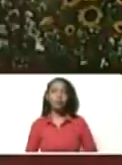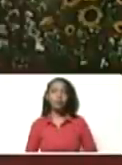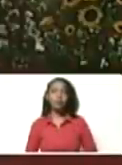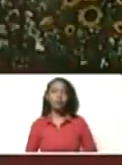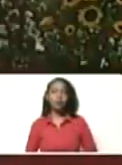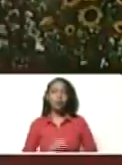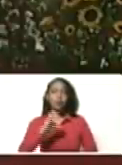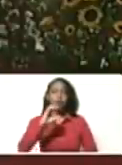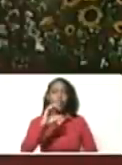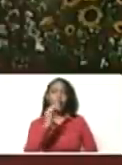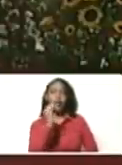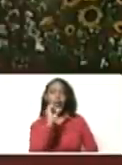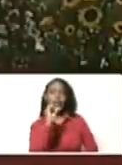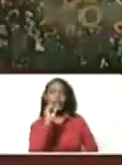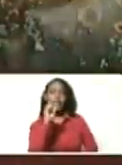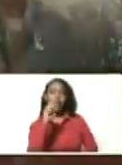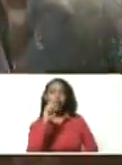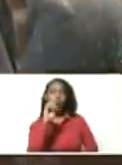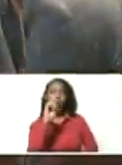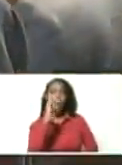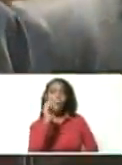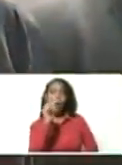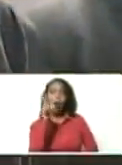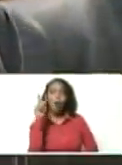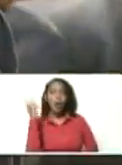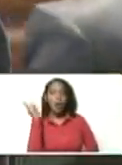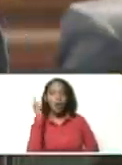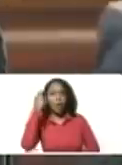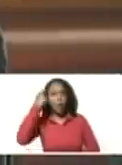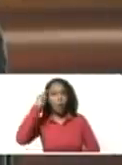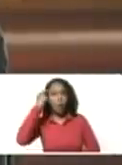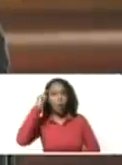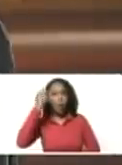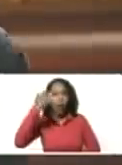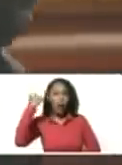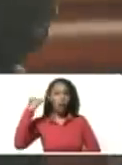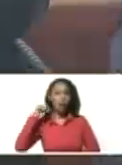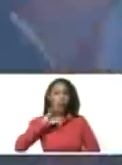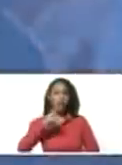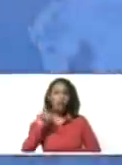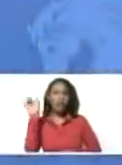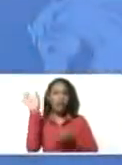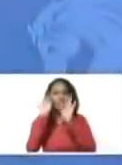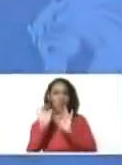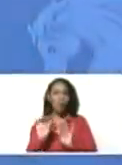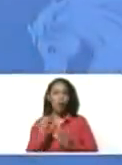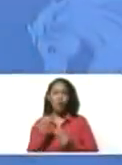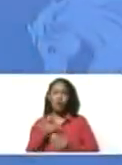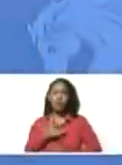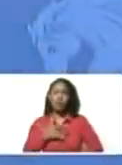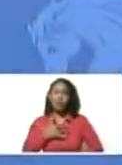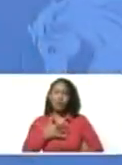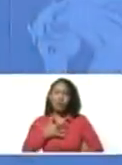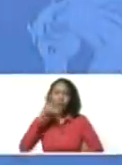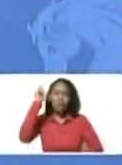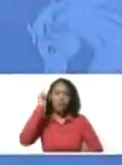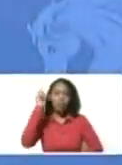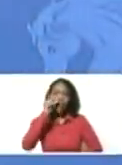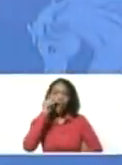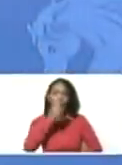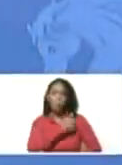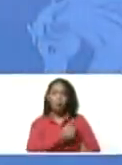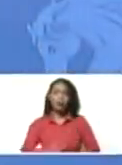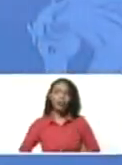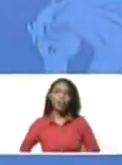Cristóbal Jiménez, lo recordaba. Lo recordaba de manera muy sentida el diputado